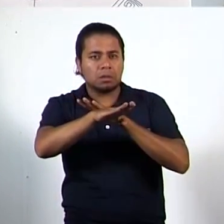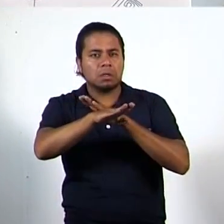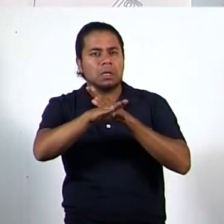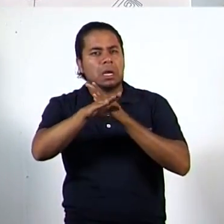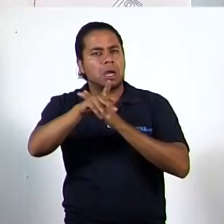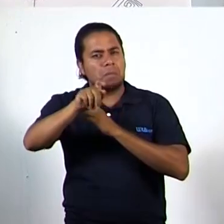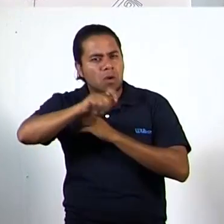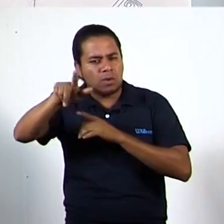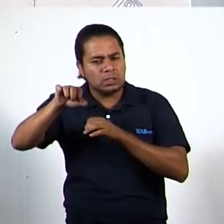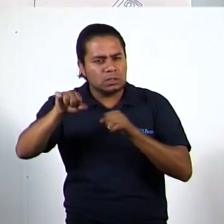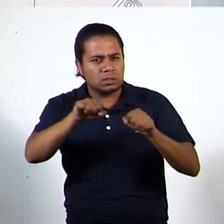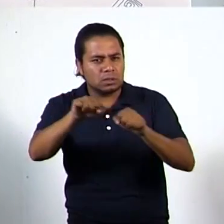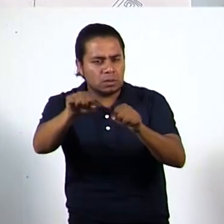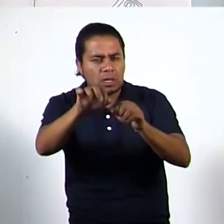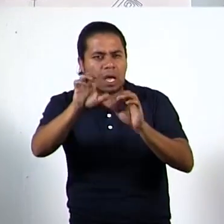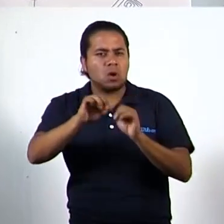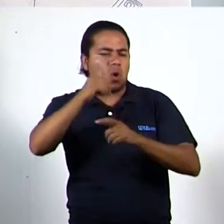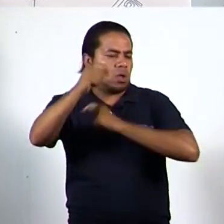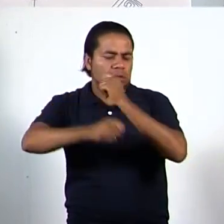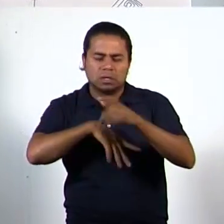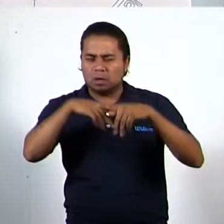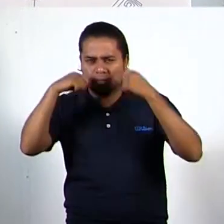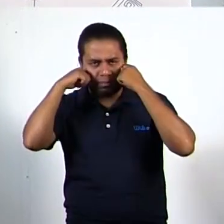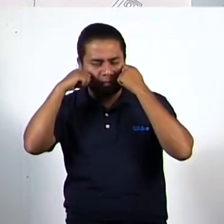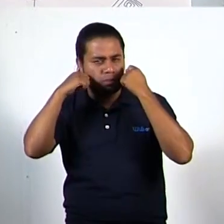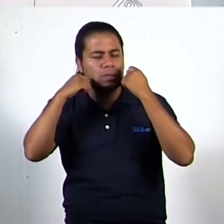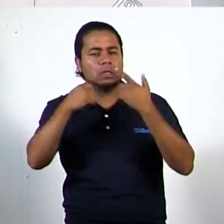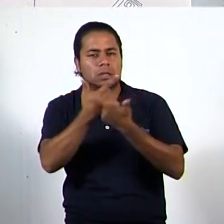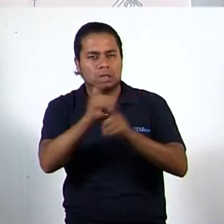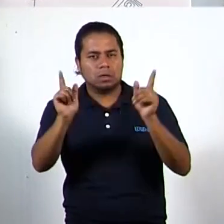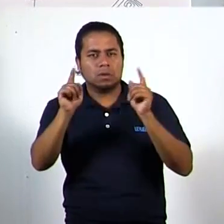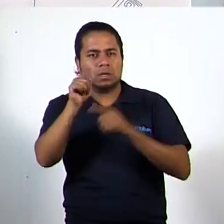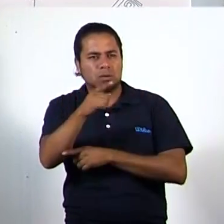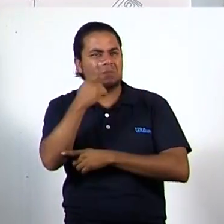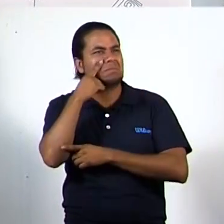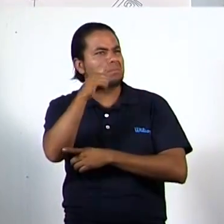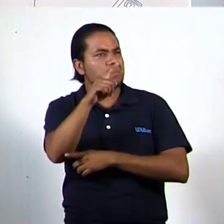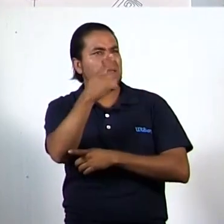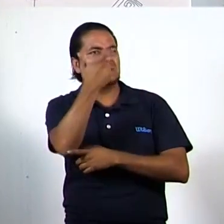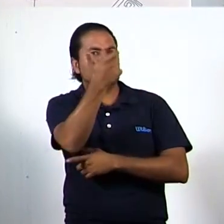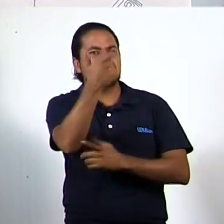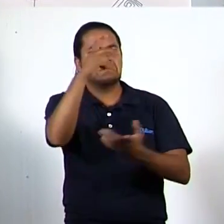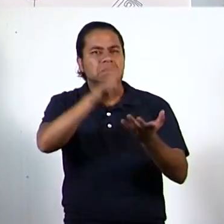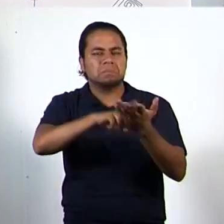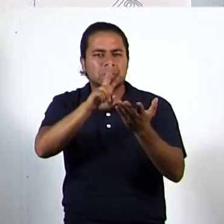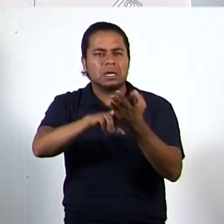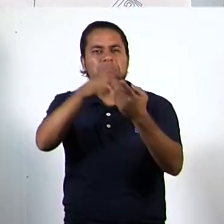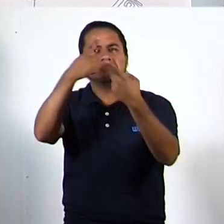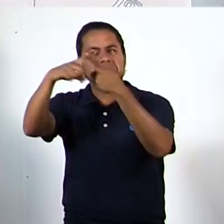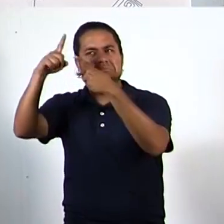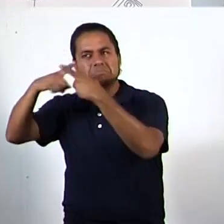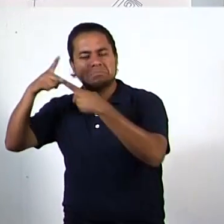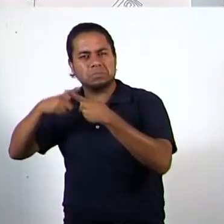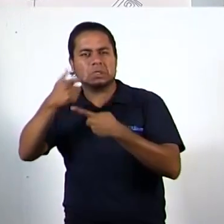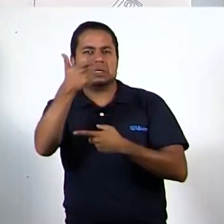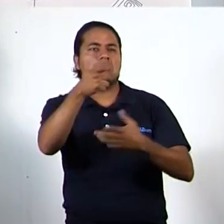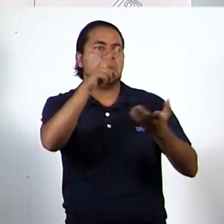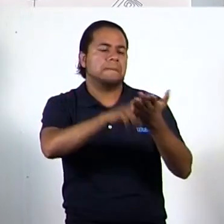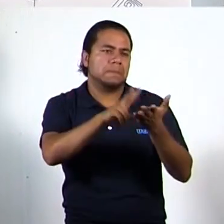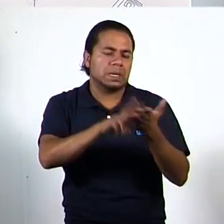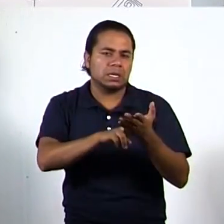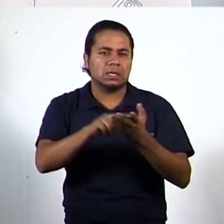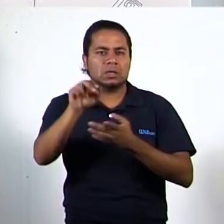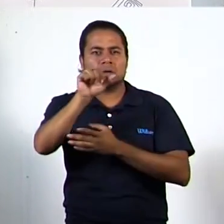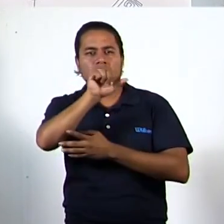departamental o ya sea en la tiendita de la esquina, seguramente podrás ver diferentes precios que tienen los productos. Otra situación